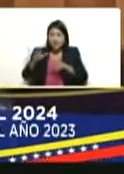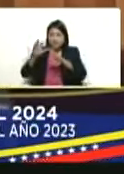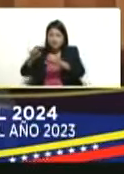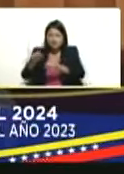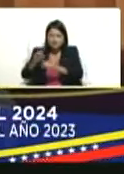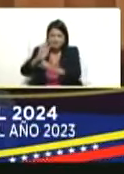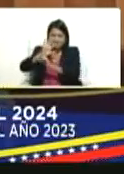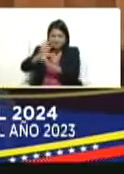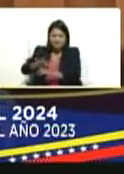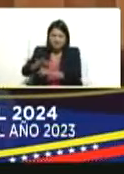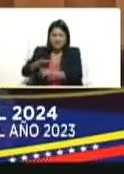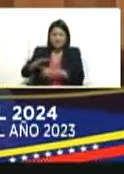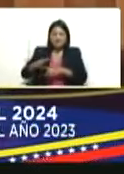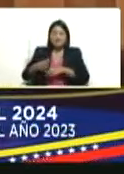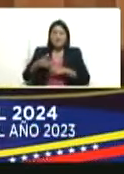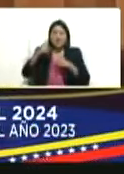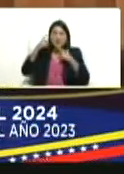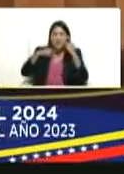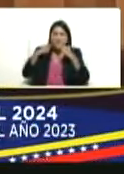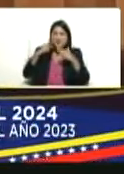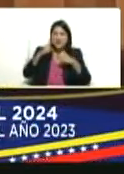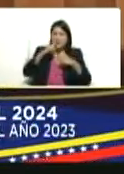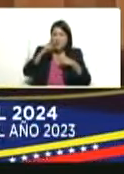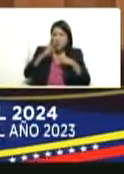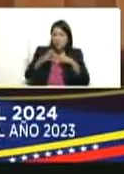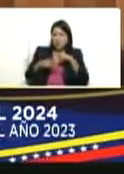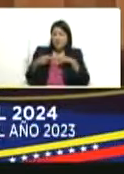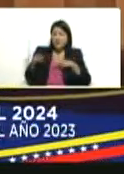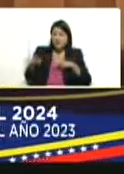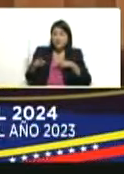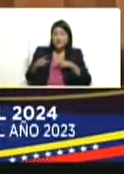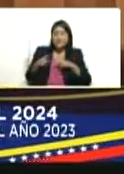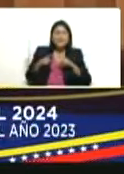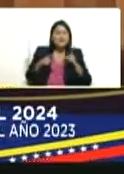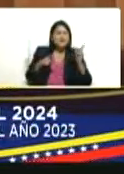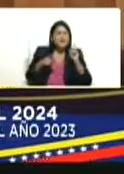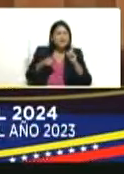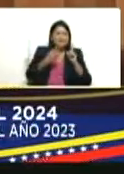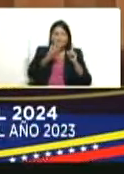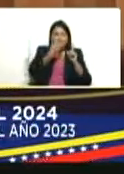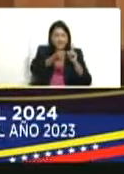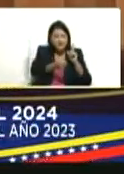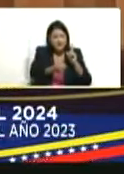encima. Porque ellos no pueden entender gestos